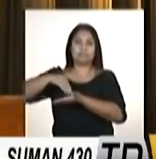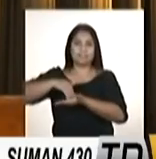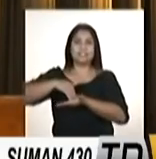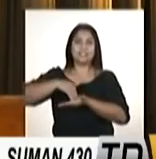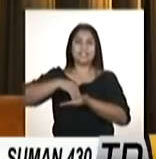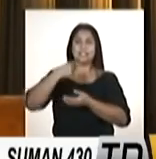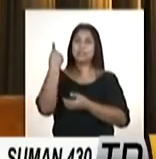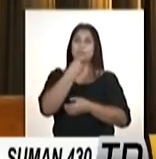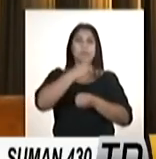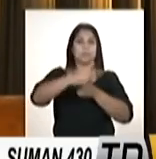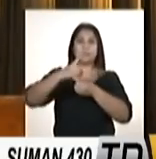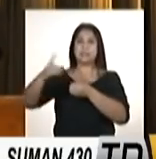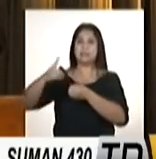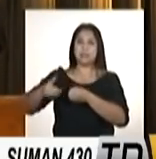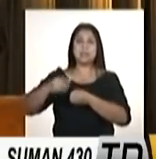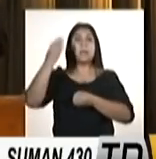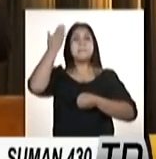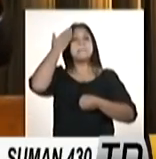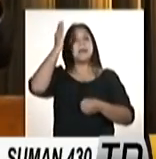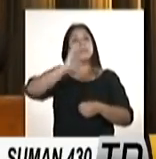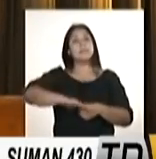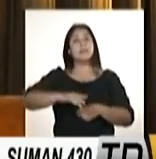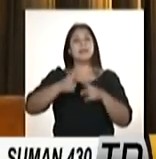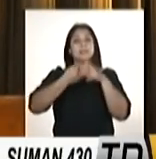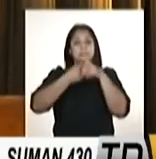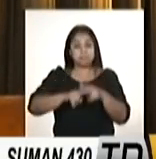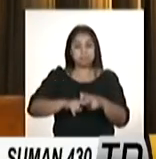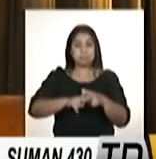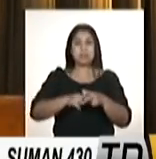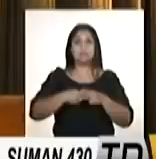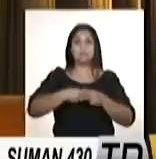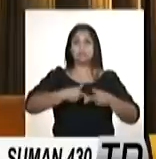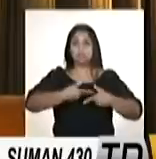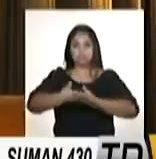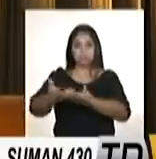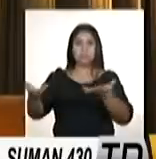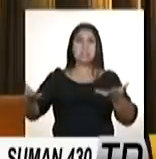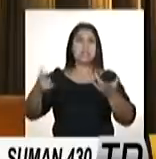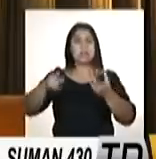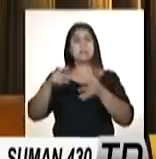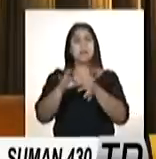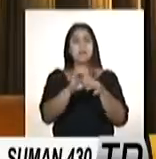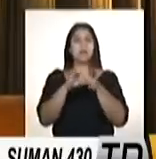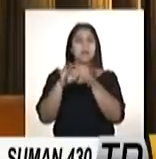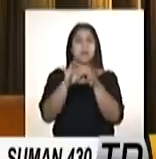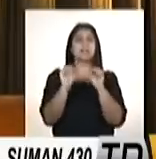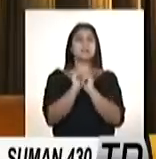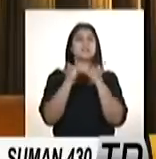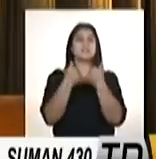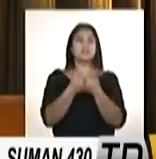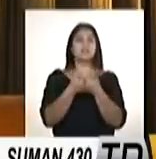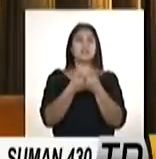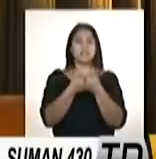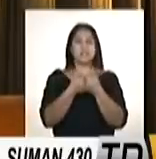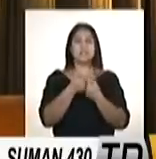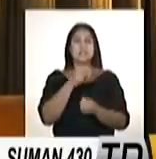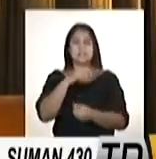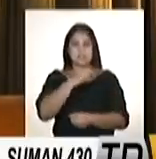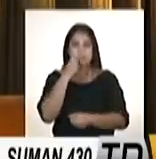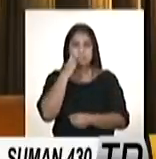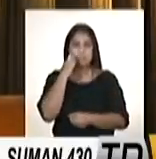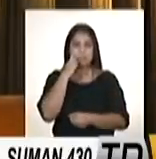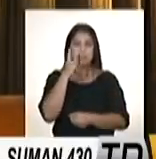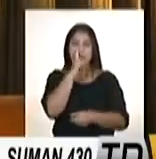y principiará a partir de mañana la repartición hacia los municipios, hacia las organizaciones de padres de familia y los maestros que